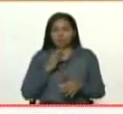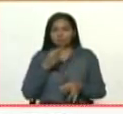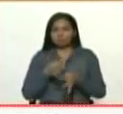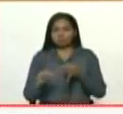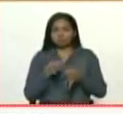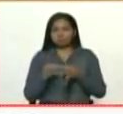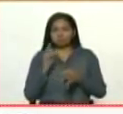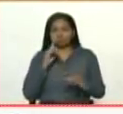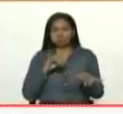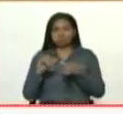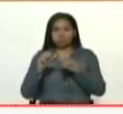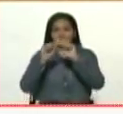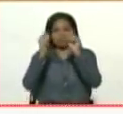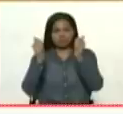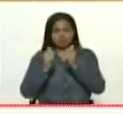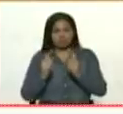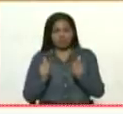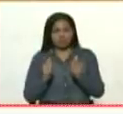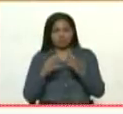parte de todo el sistema